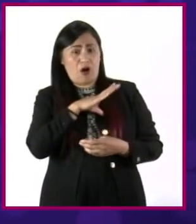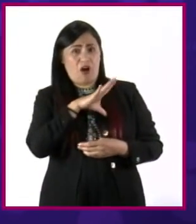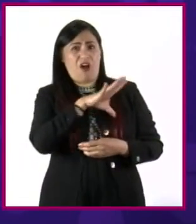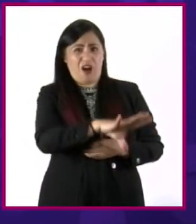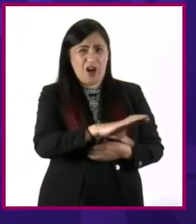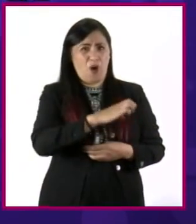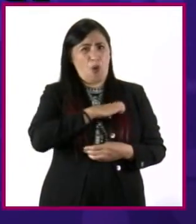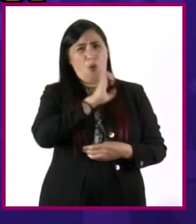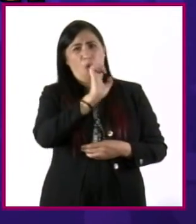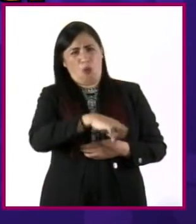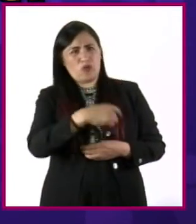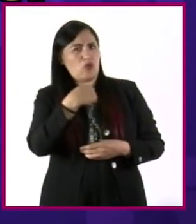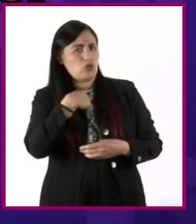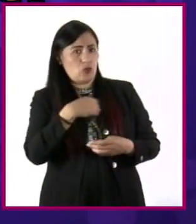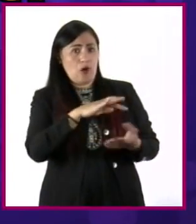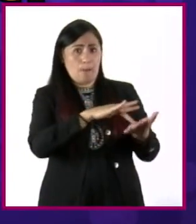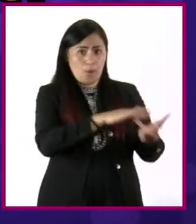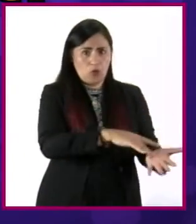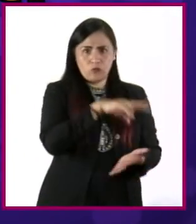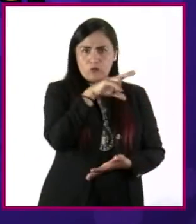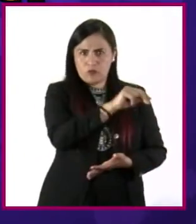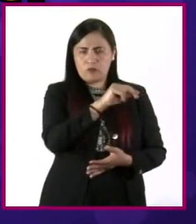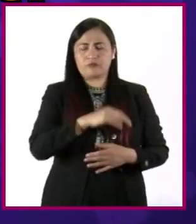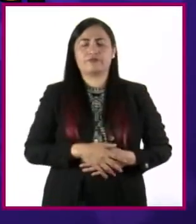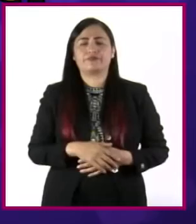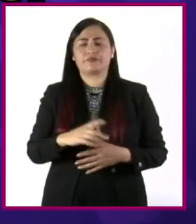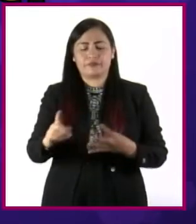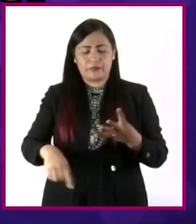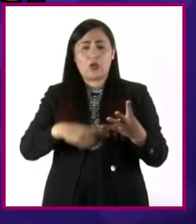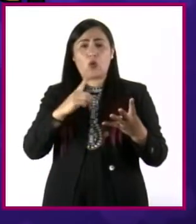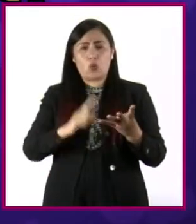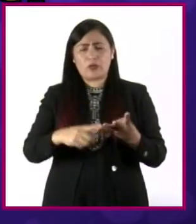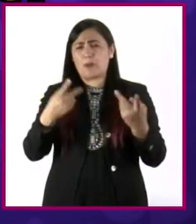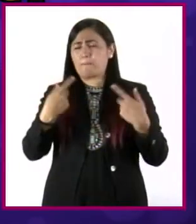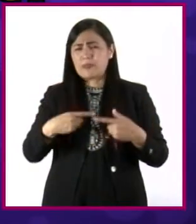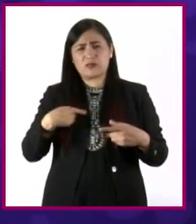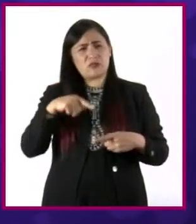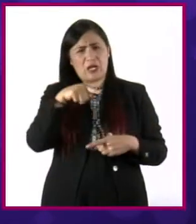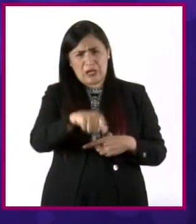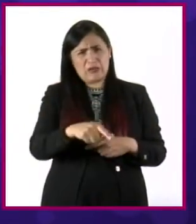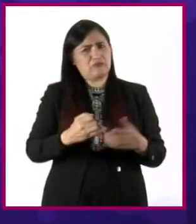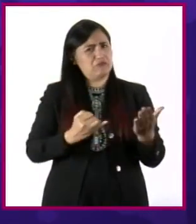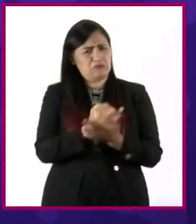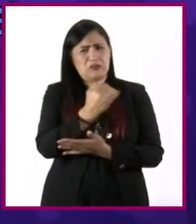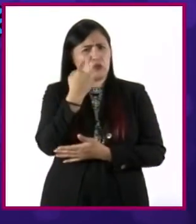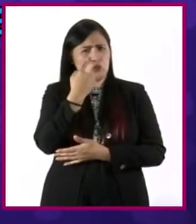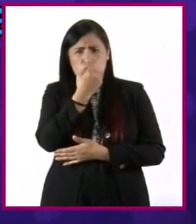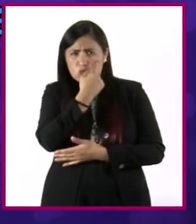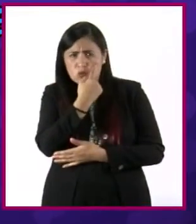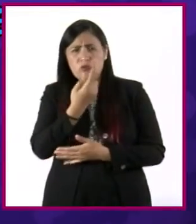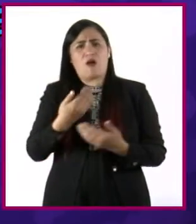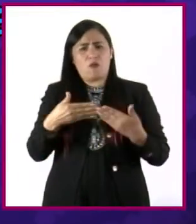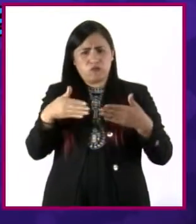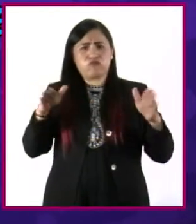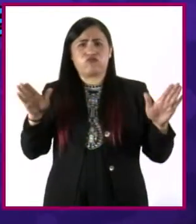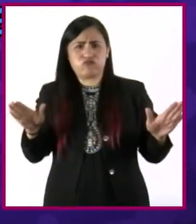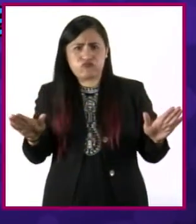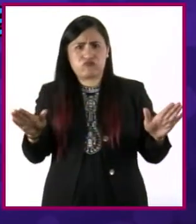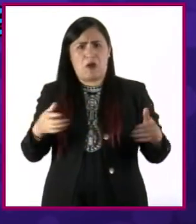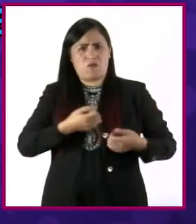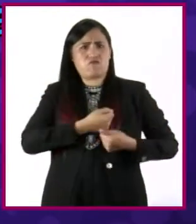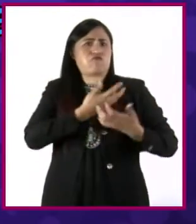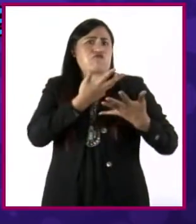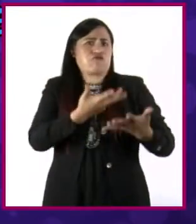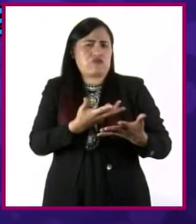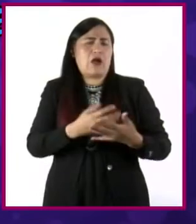la comunidad. 4. Apoyar a cualquier persona que decida o no salir del closet. 5. Hablar y respetar